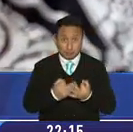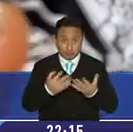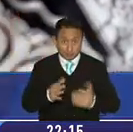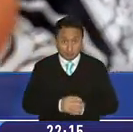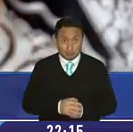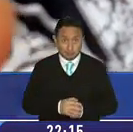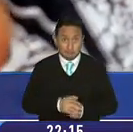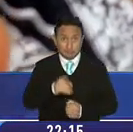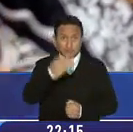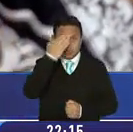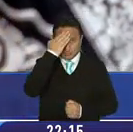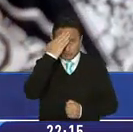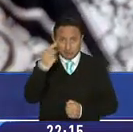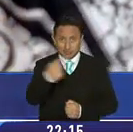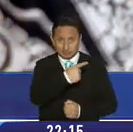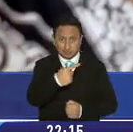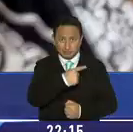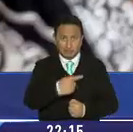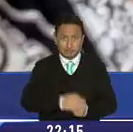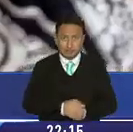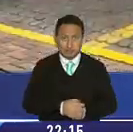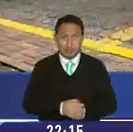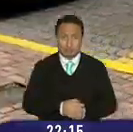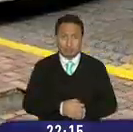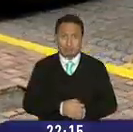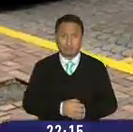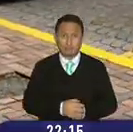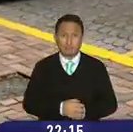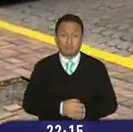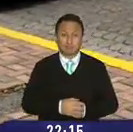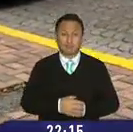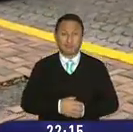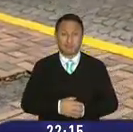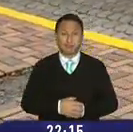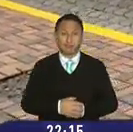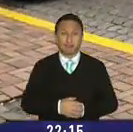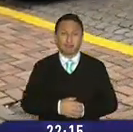saben quién es y cuáles son. Informó Edwin Fernández.